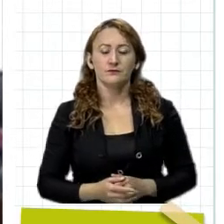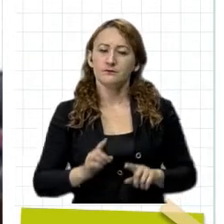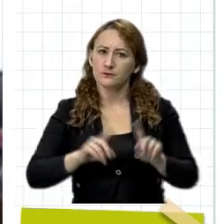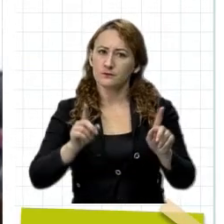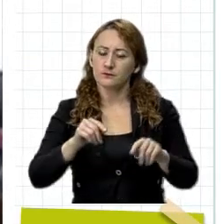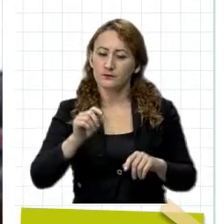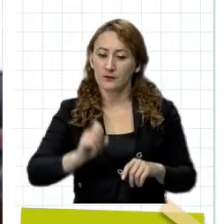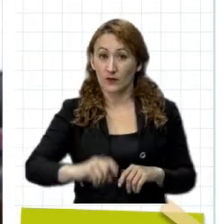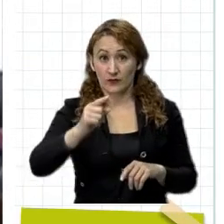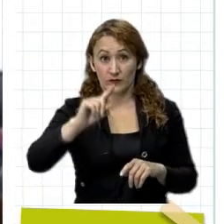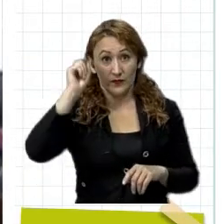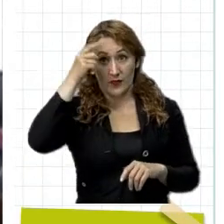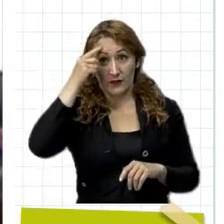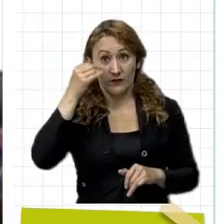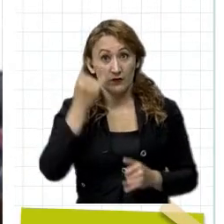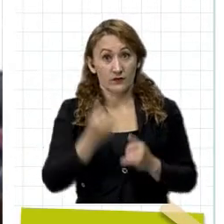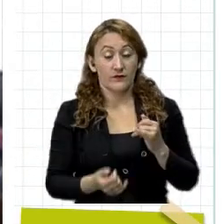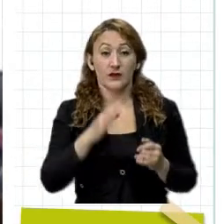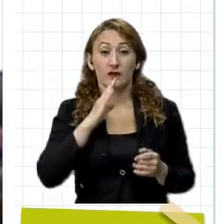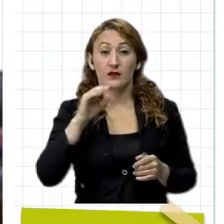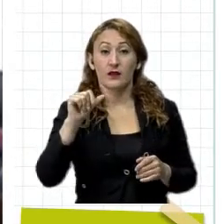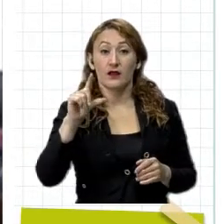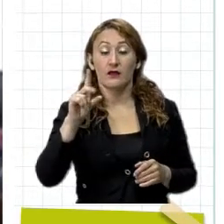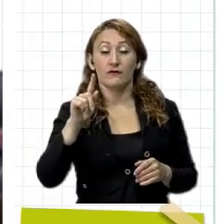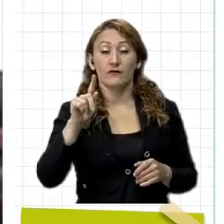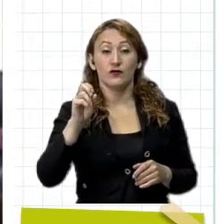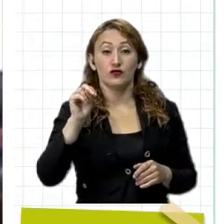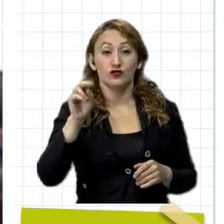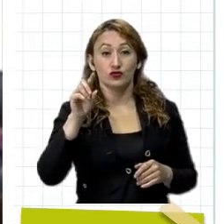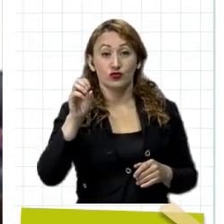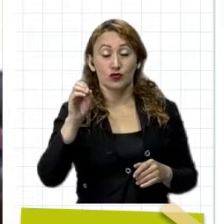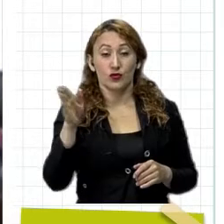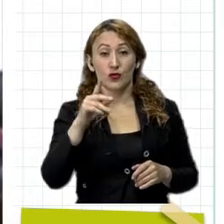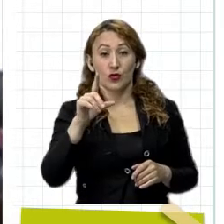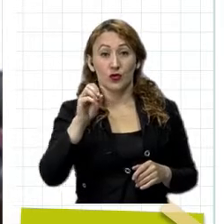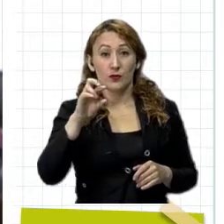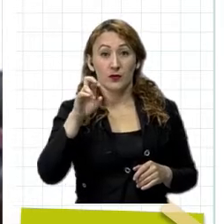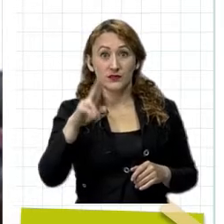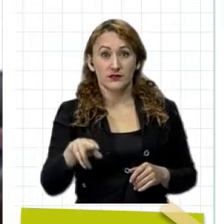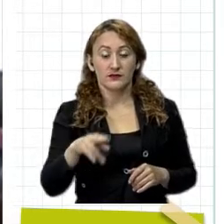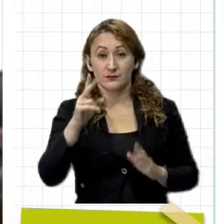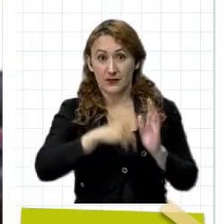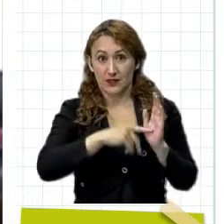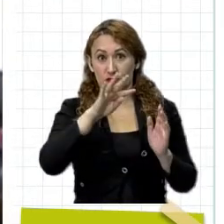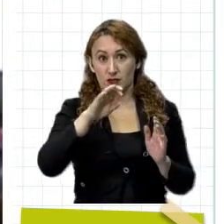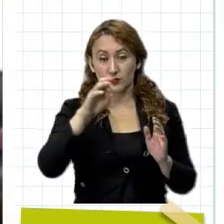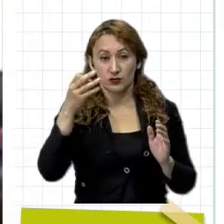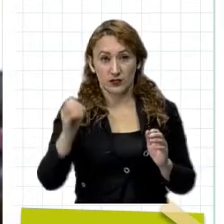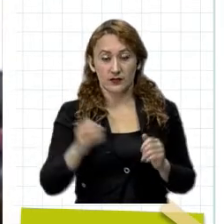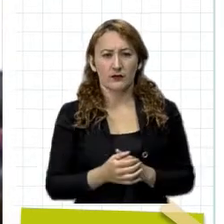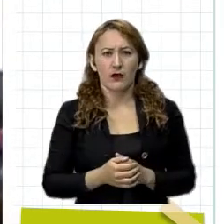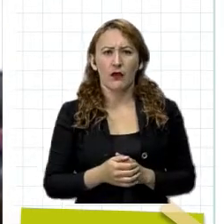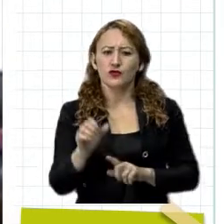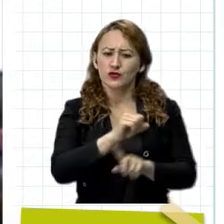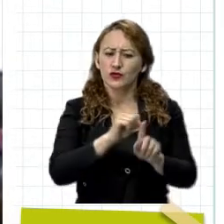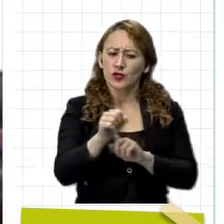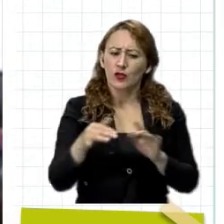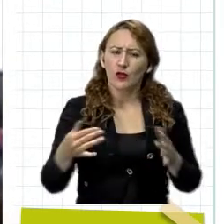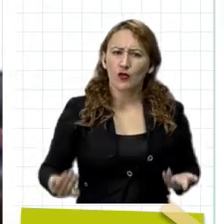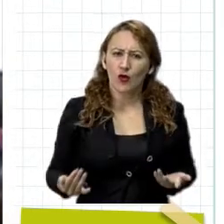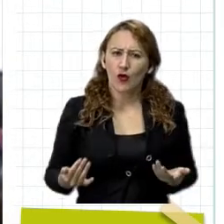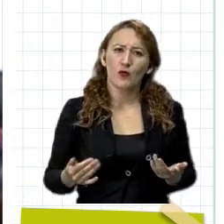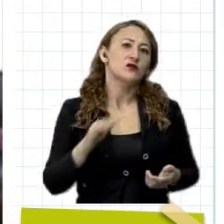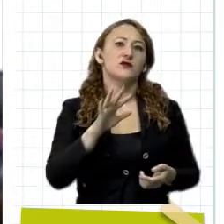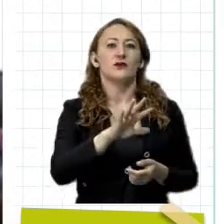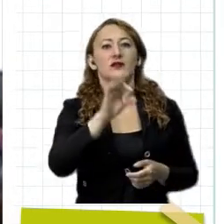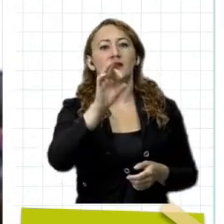primer gobierno de Alfonso López Pumarejo, la década de 1930, la sociedad colombiana estaba compuesta en un